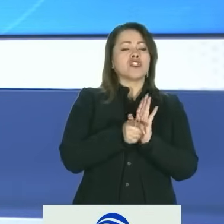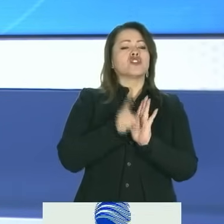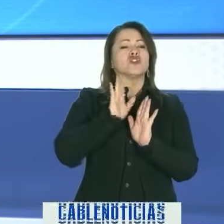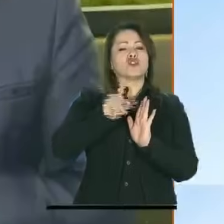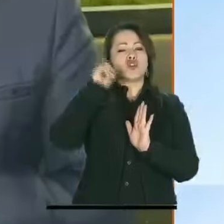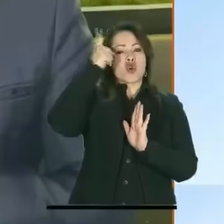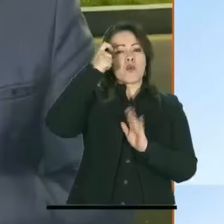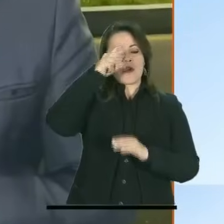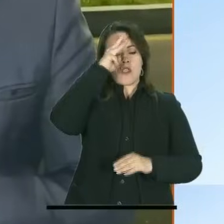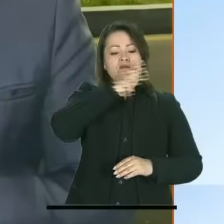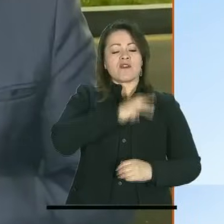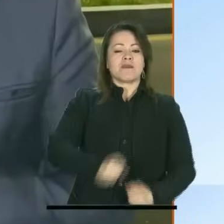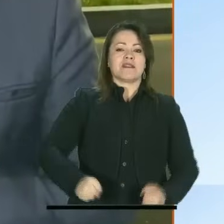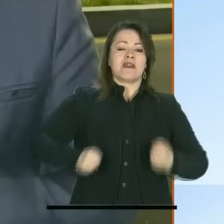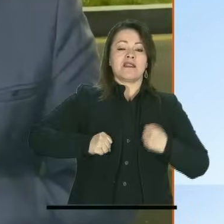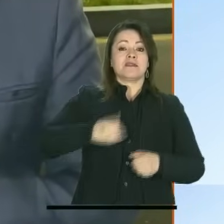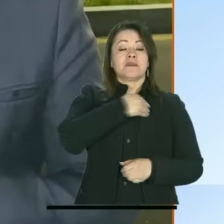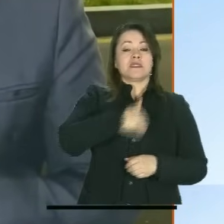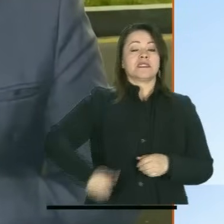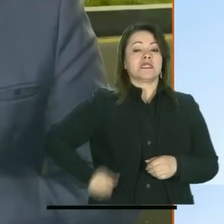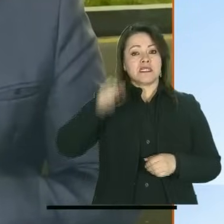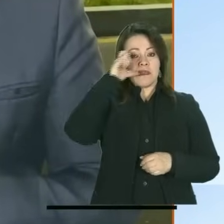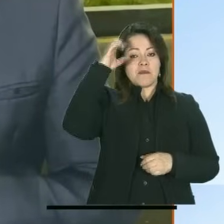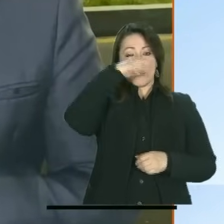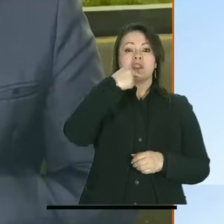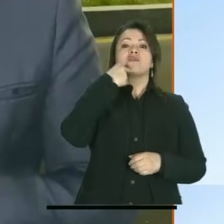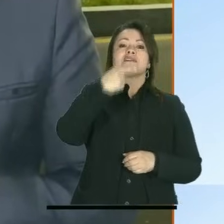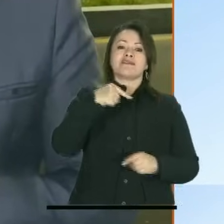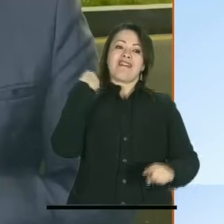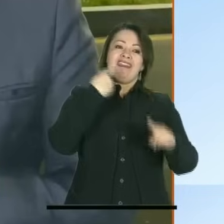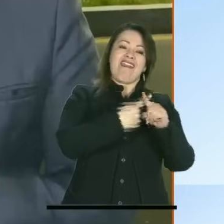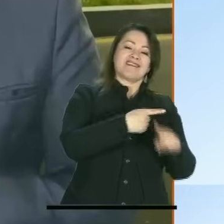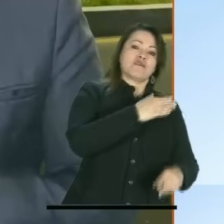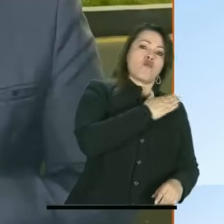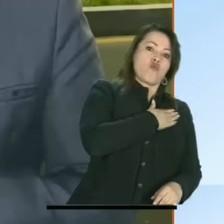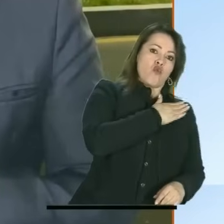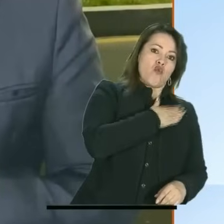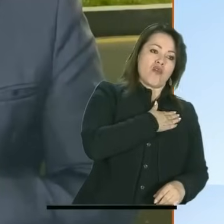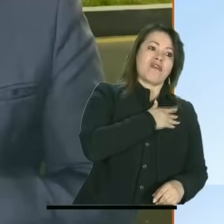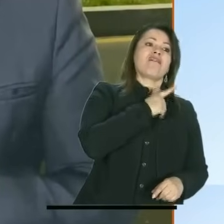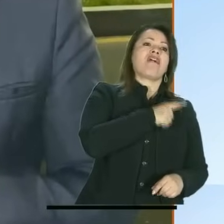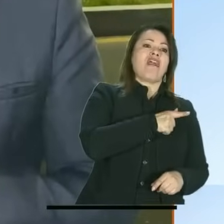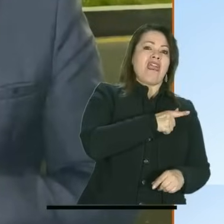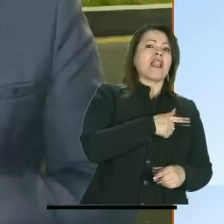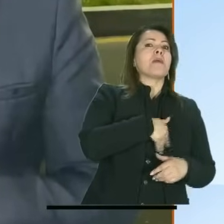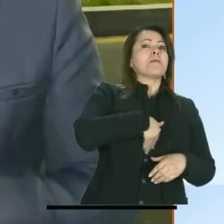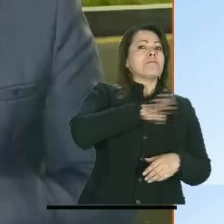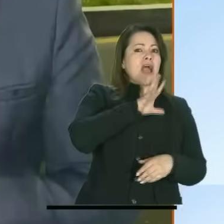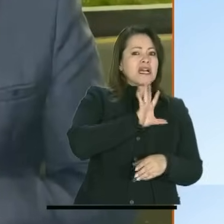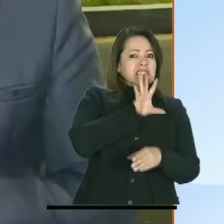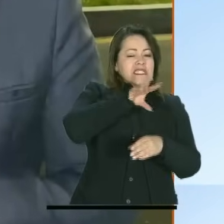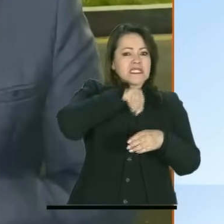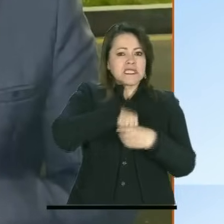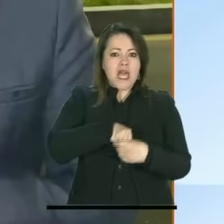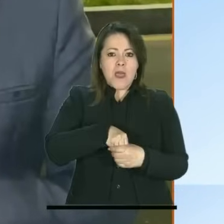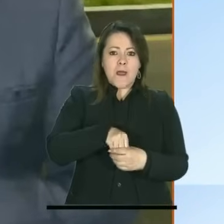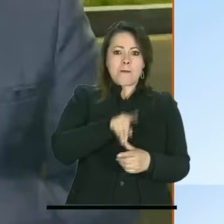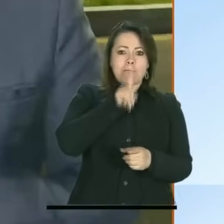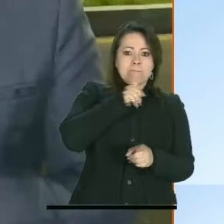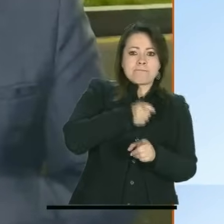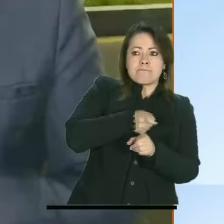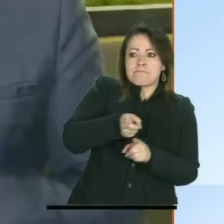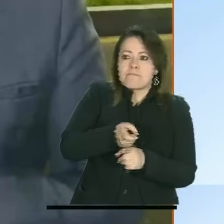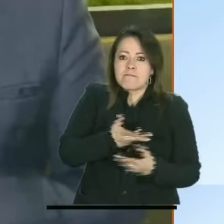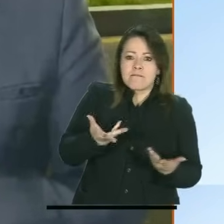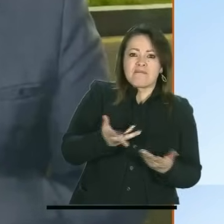fuerzas militares. El presidente Petro insinuó que el expresidente Uribe estaría incurriendo en el delito de sedición. David Parra, usted tiene